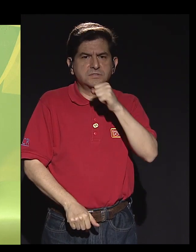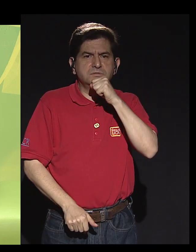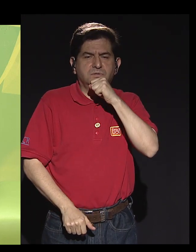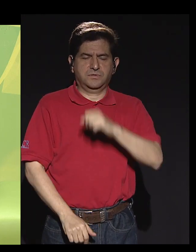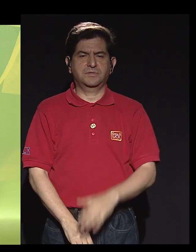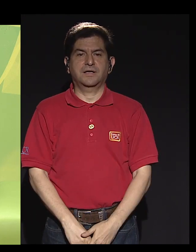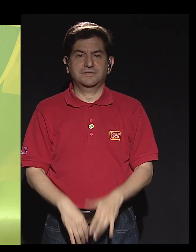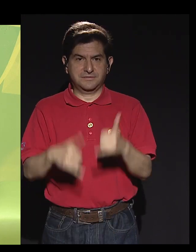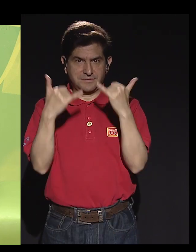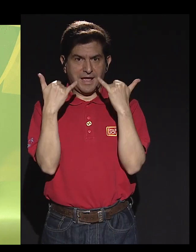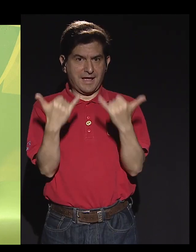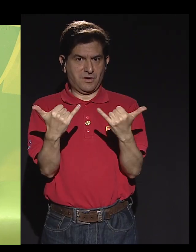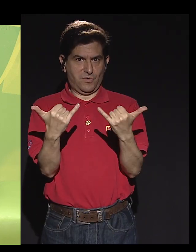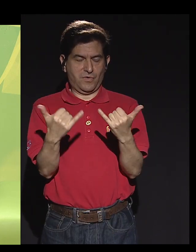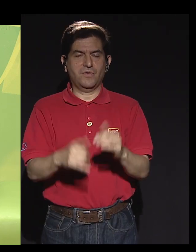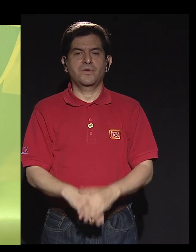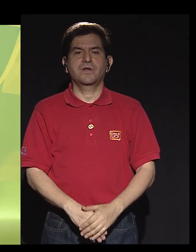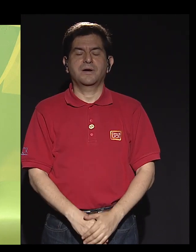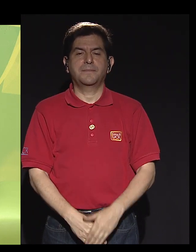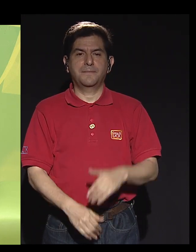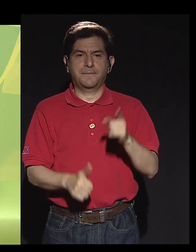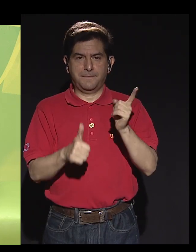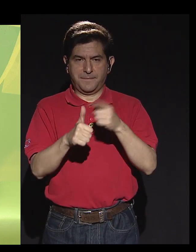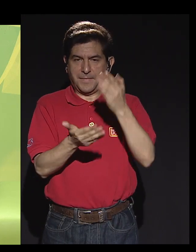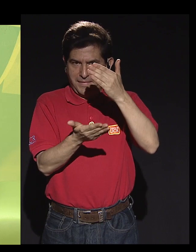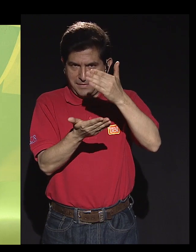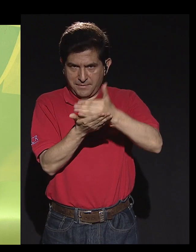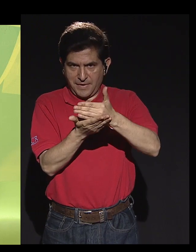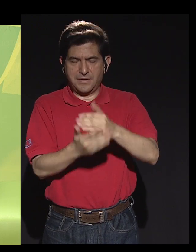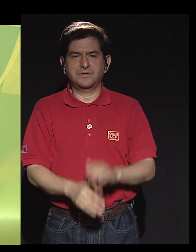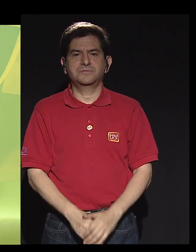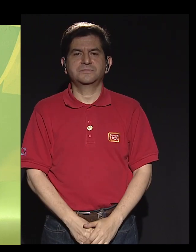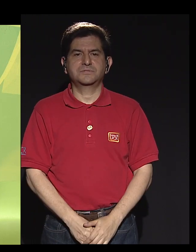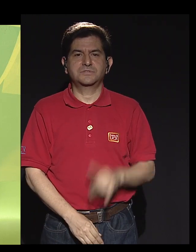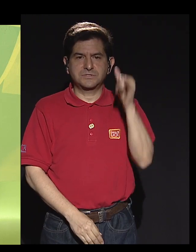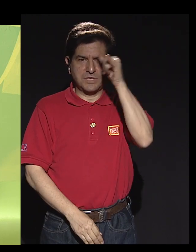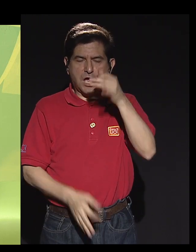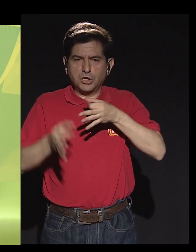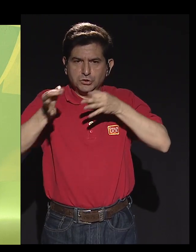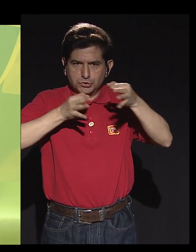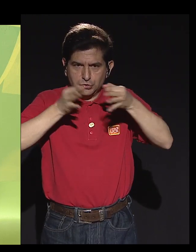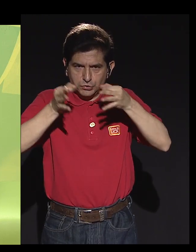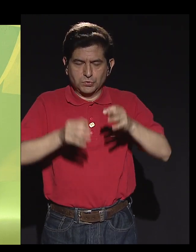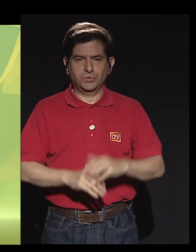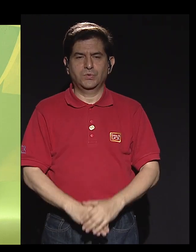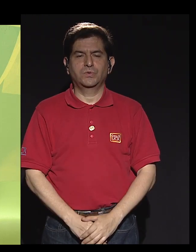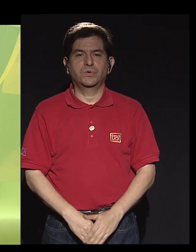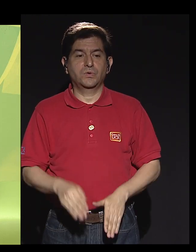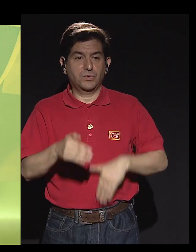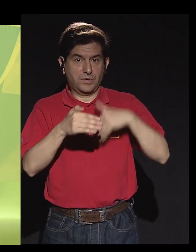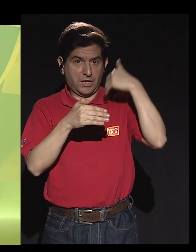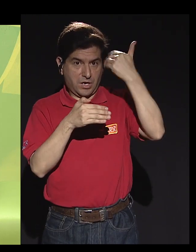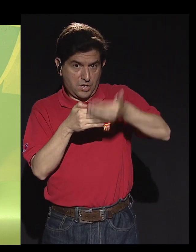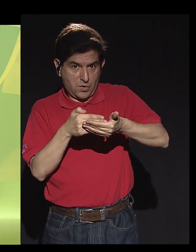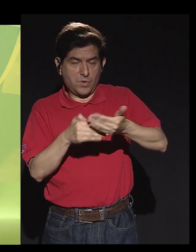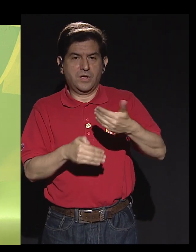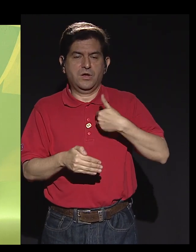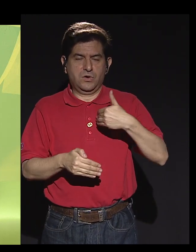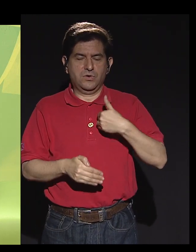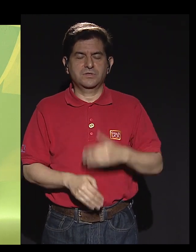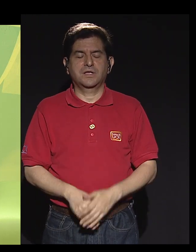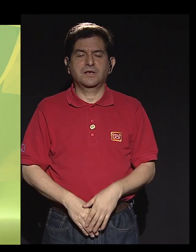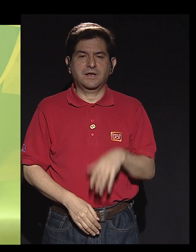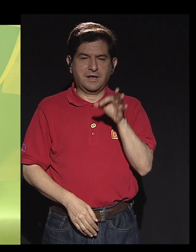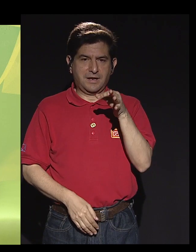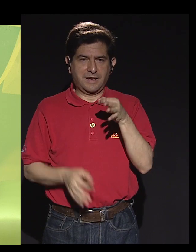adultas mayores. Ahora vamos a ir a un corte, Yuri nos cuenta, y cuando volvamos tendremos